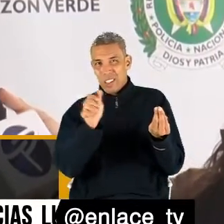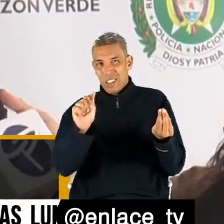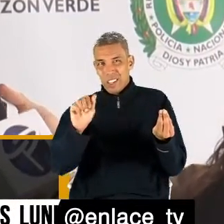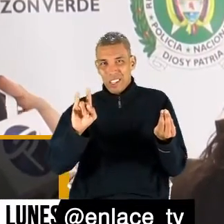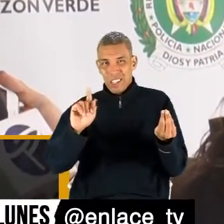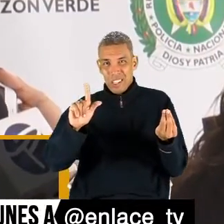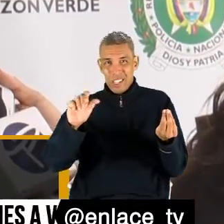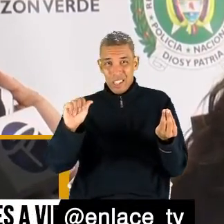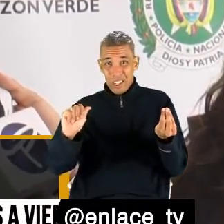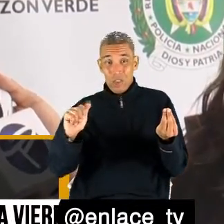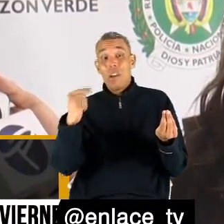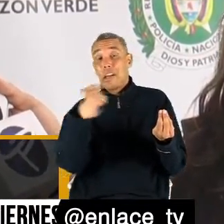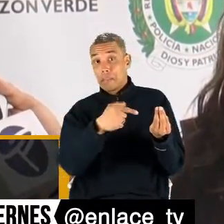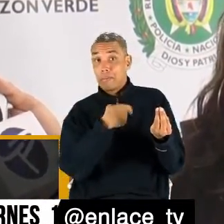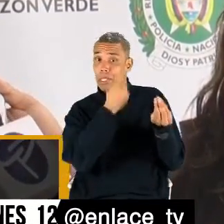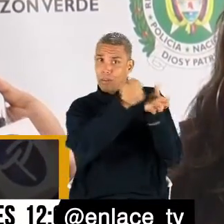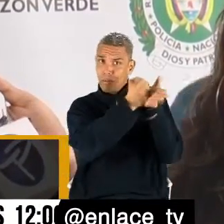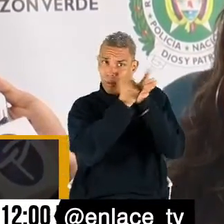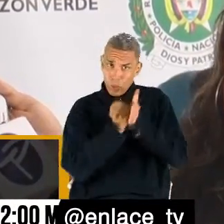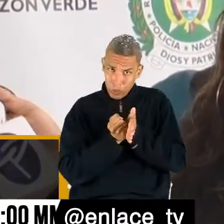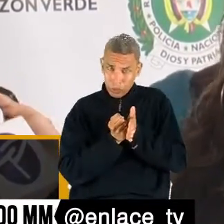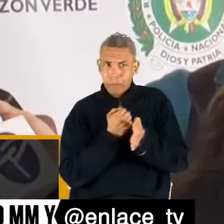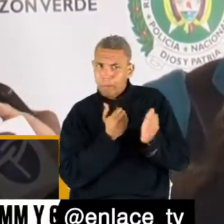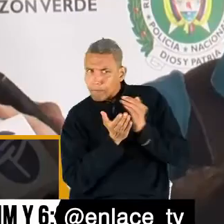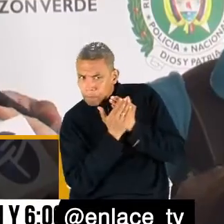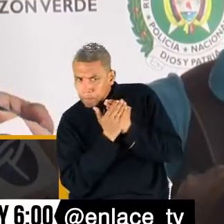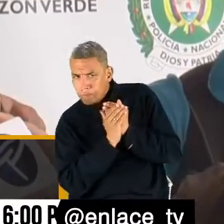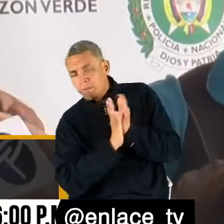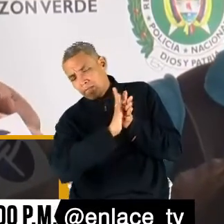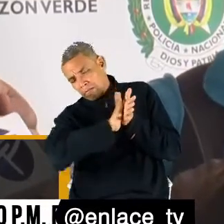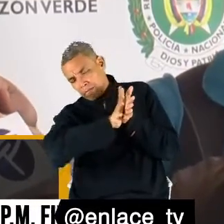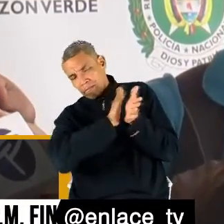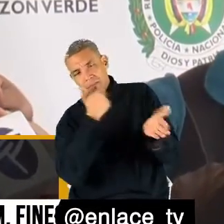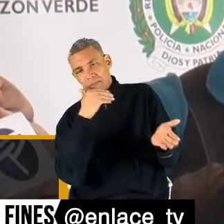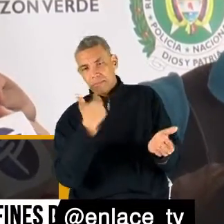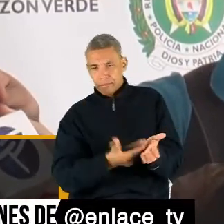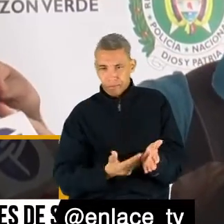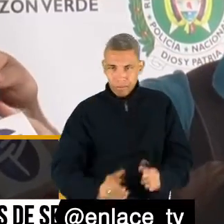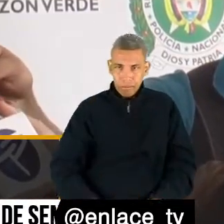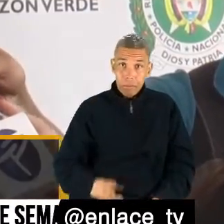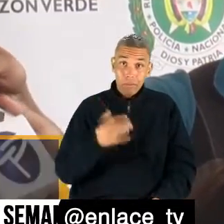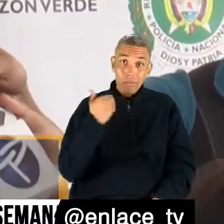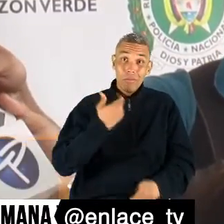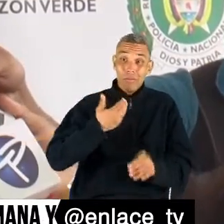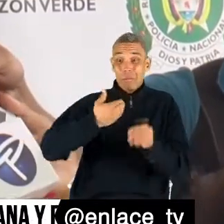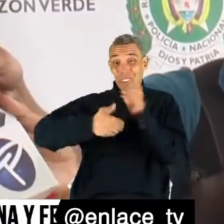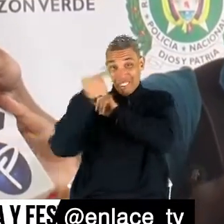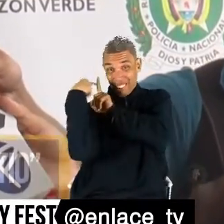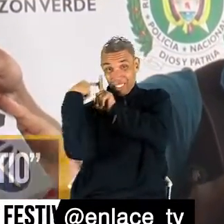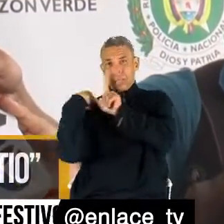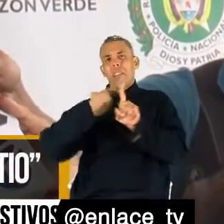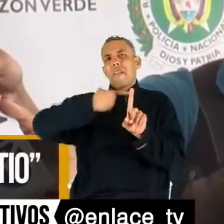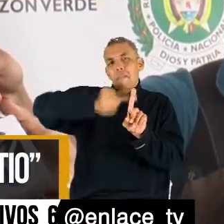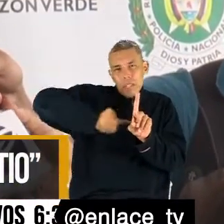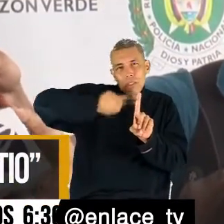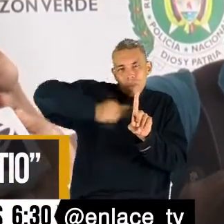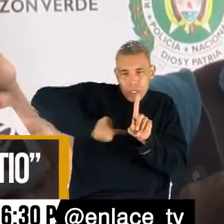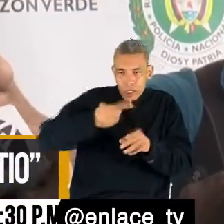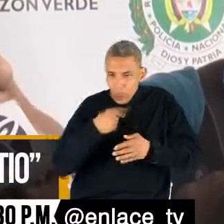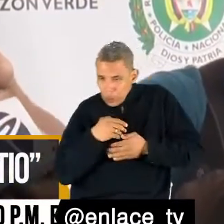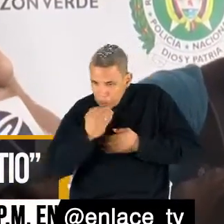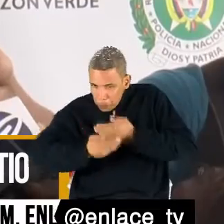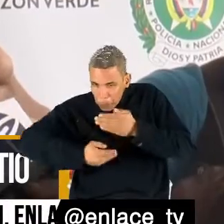Nacional, se logró estructurar un proceso investigativo de varios meses a partir de información suministrada por